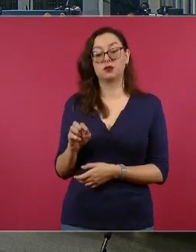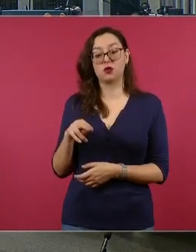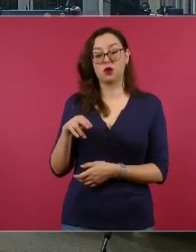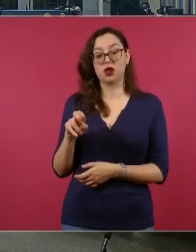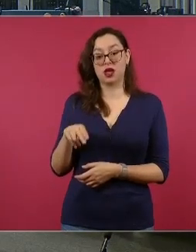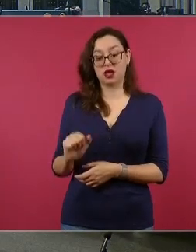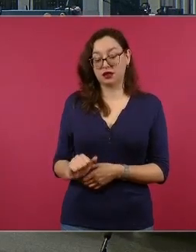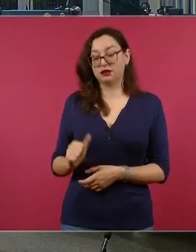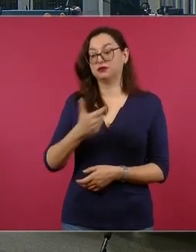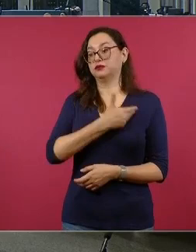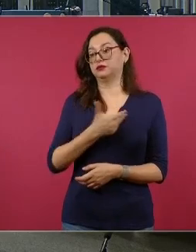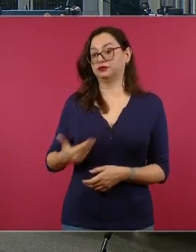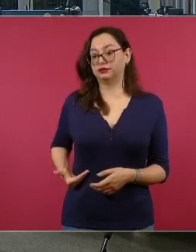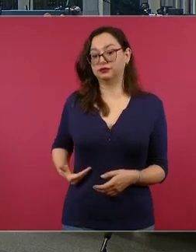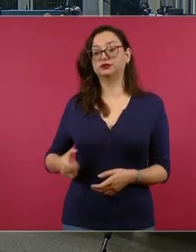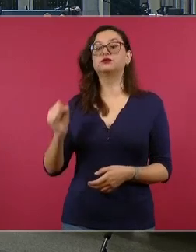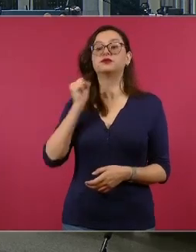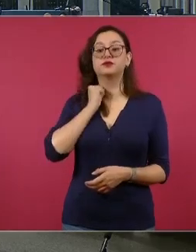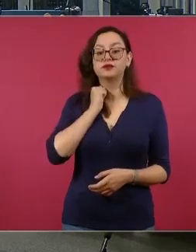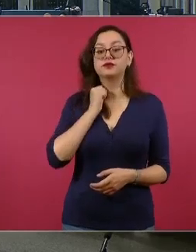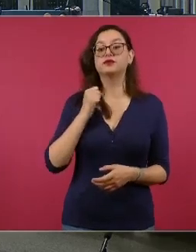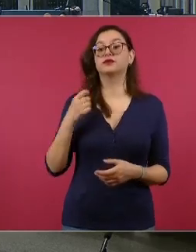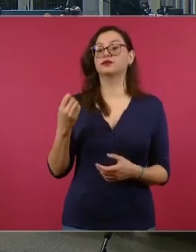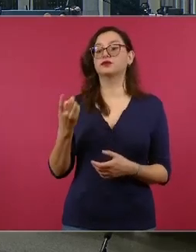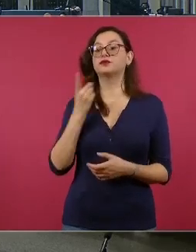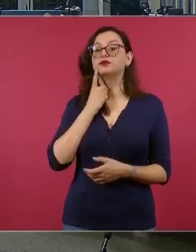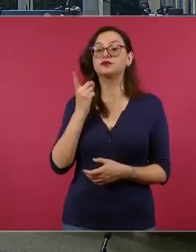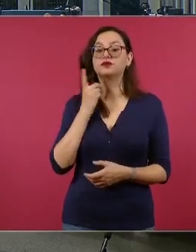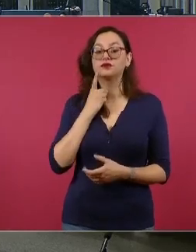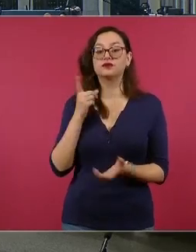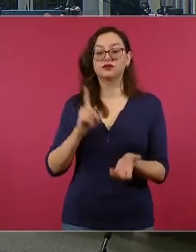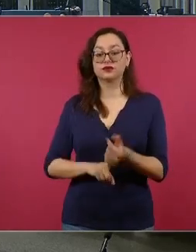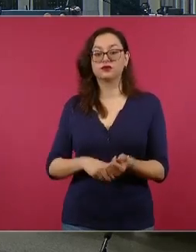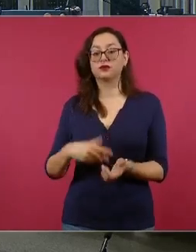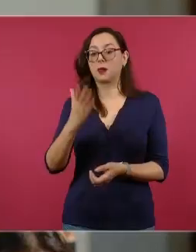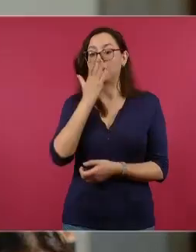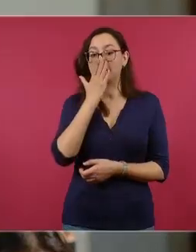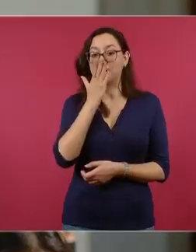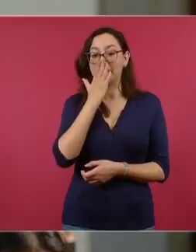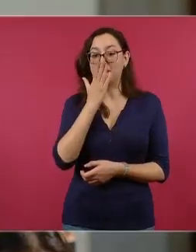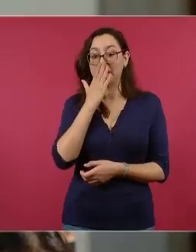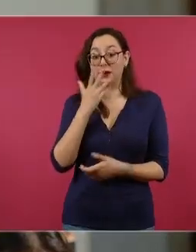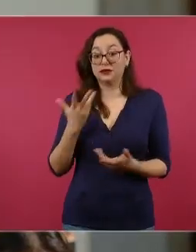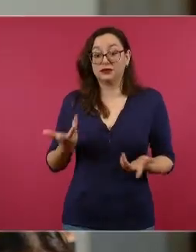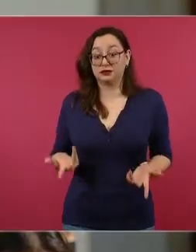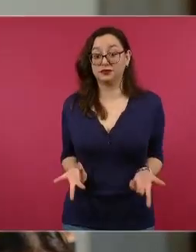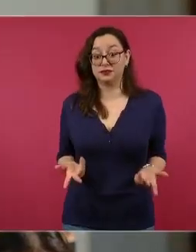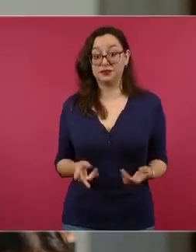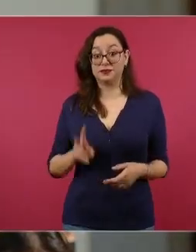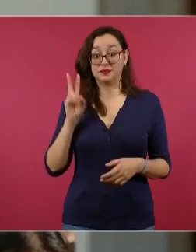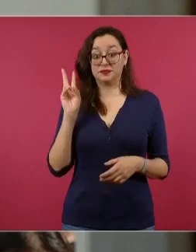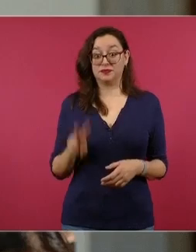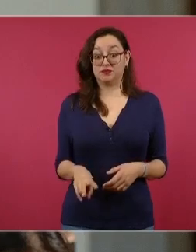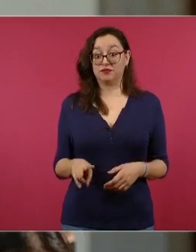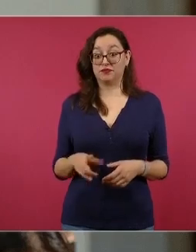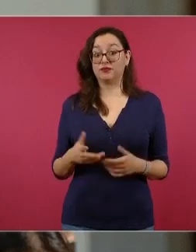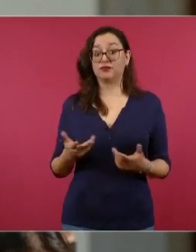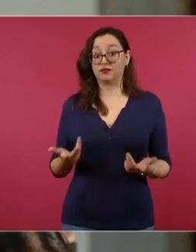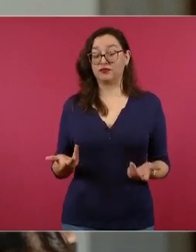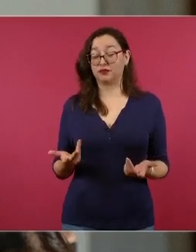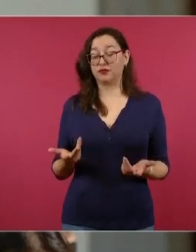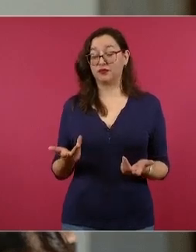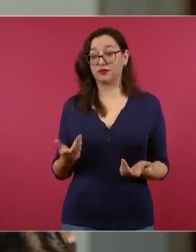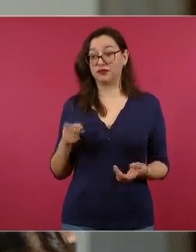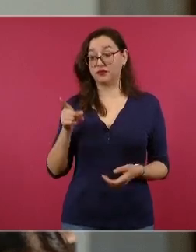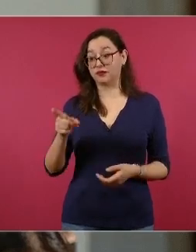y prácticamente hubo una avalancha de votos a favor de esta fuerza de la naturaleza que parece ser